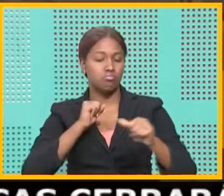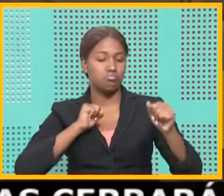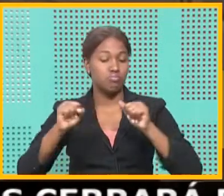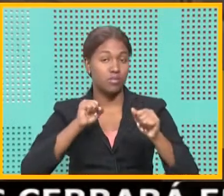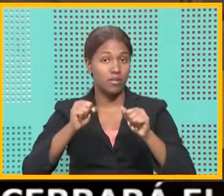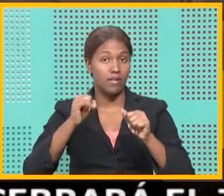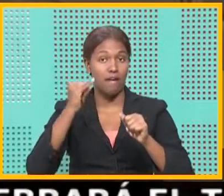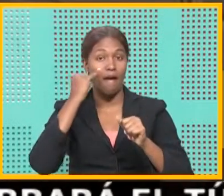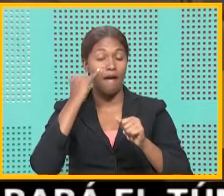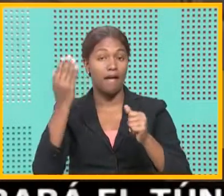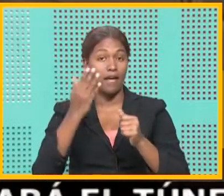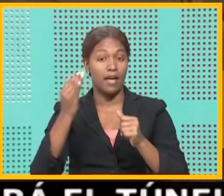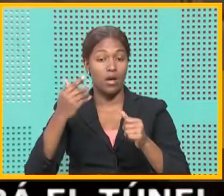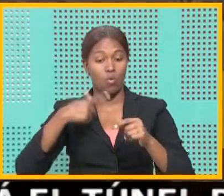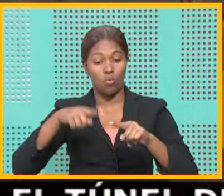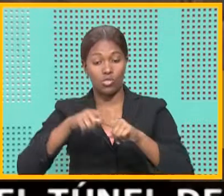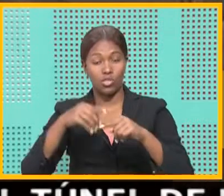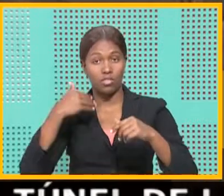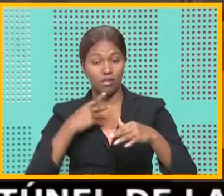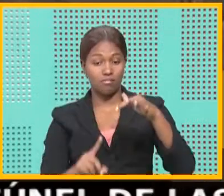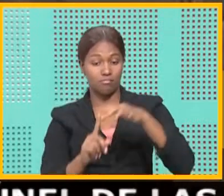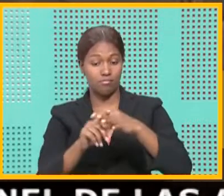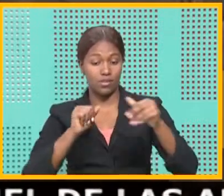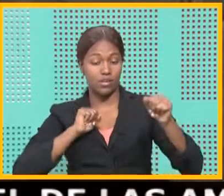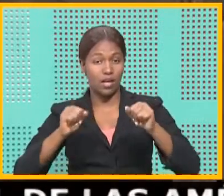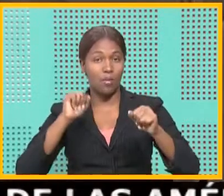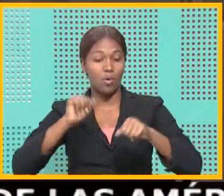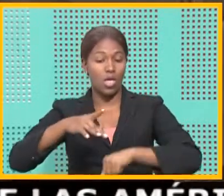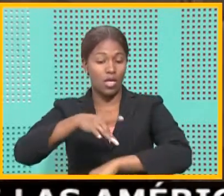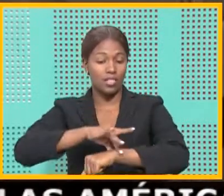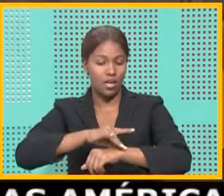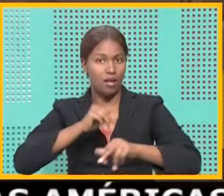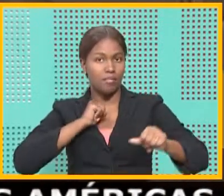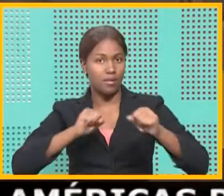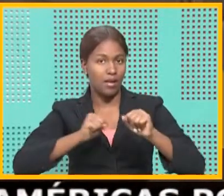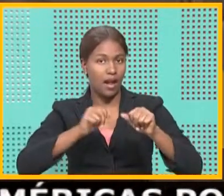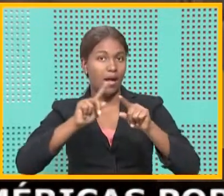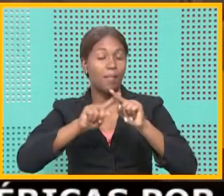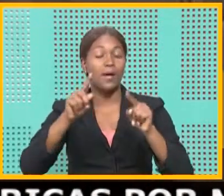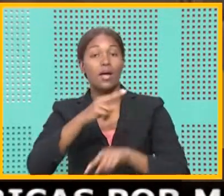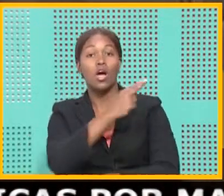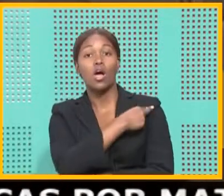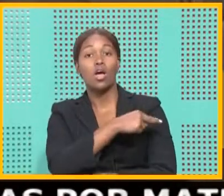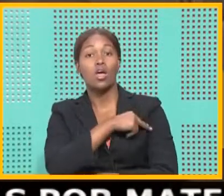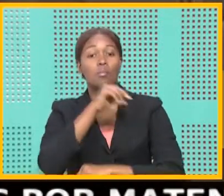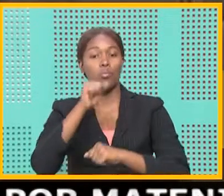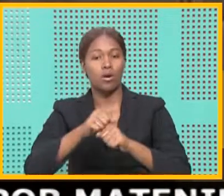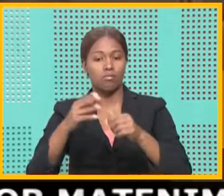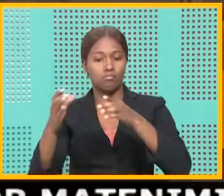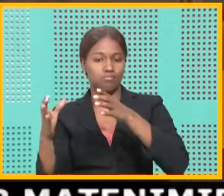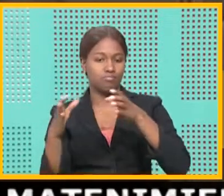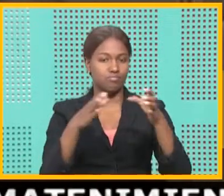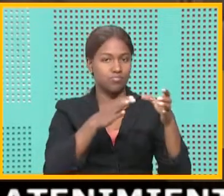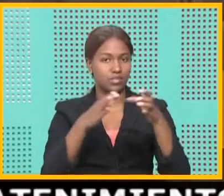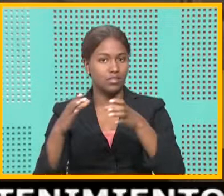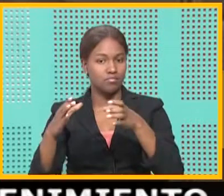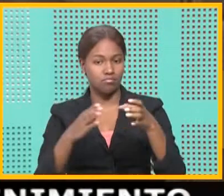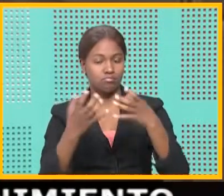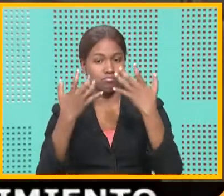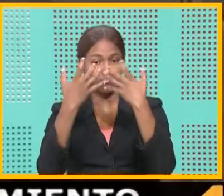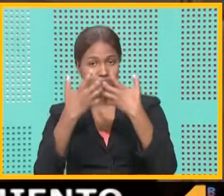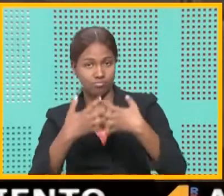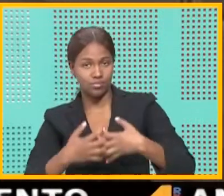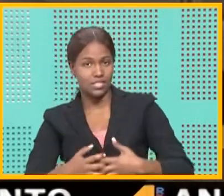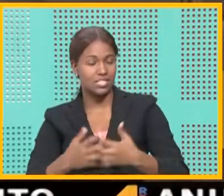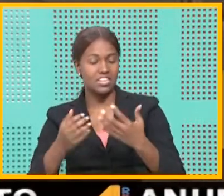forma tal de que cuando haya un terremoto se mueva el suelo, pero el hospital pueda balancearse de manera uniforme